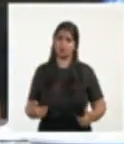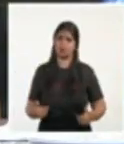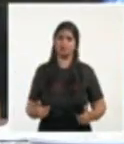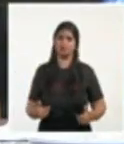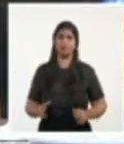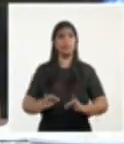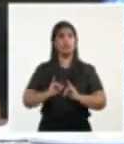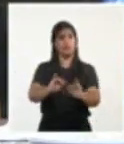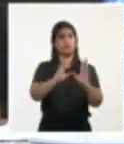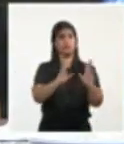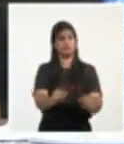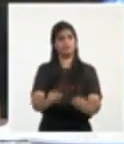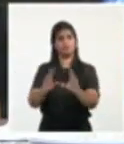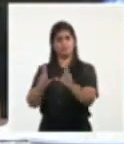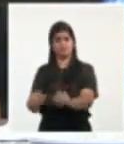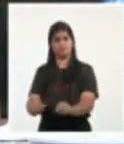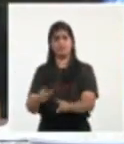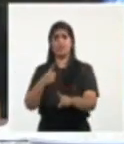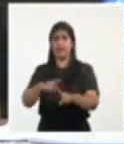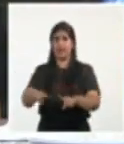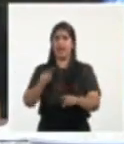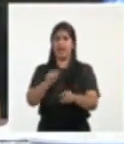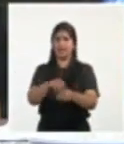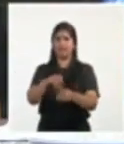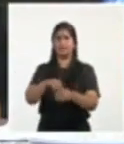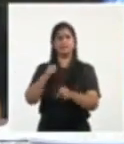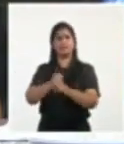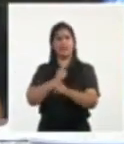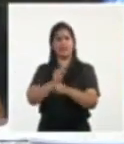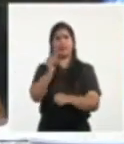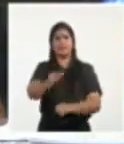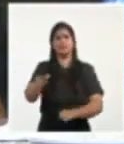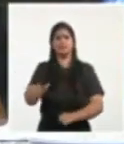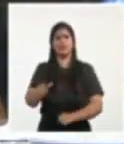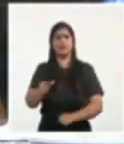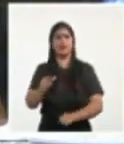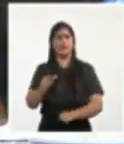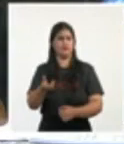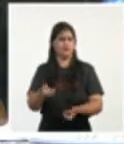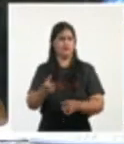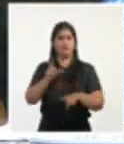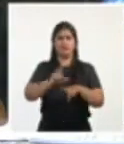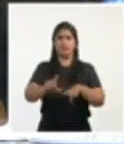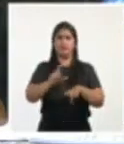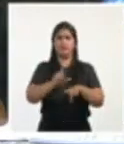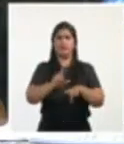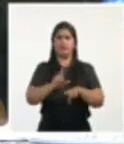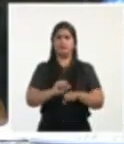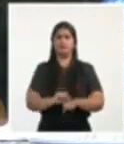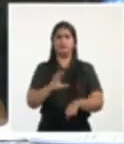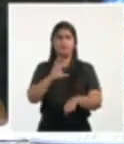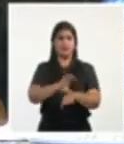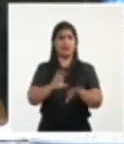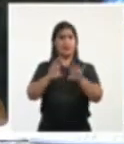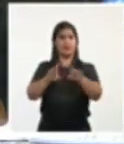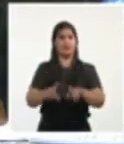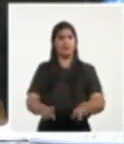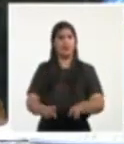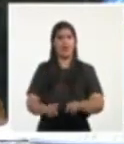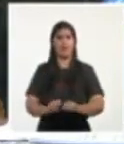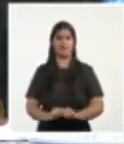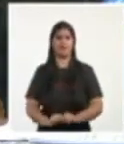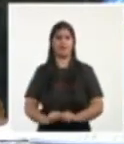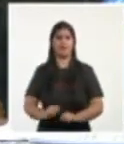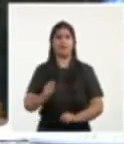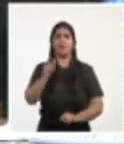Ahí intervienen también epidemiólogos, informáticos, geógrafos, demógrafos, comunicadores. Por lo tanto, es una gestión